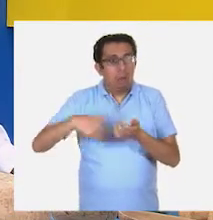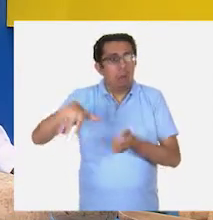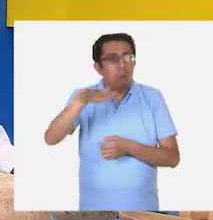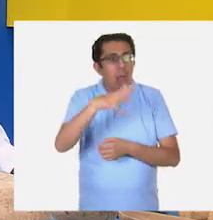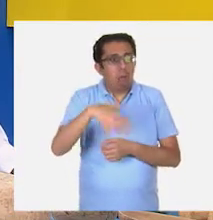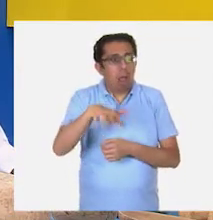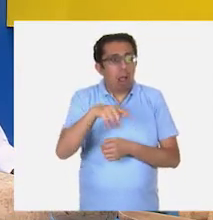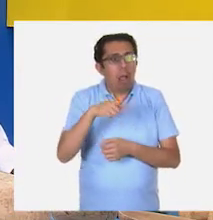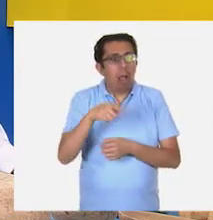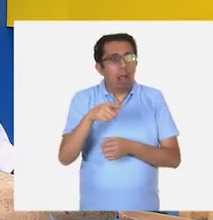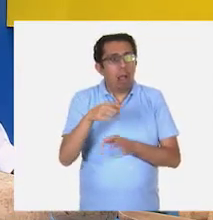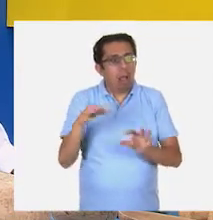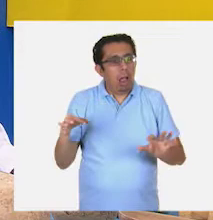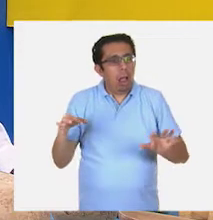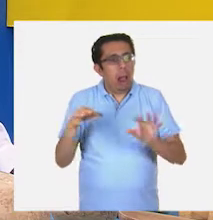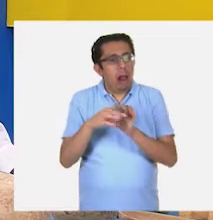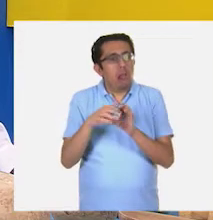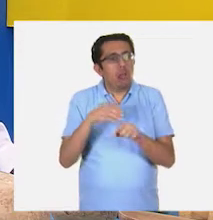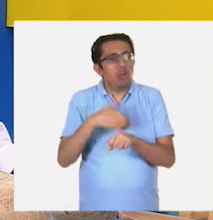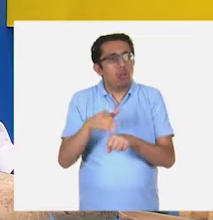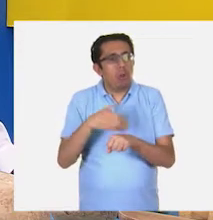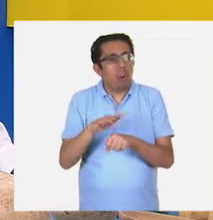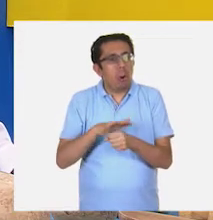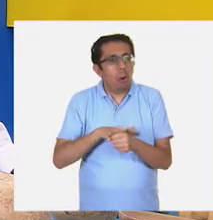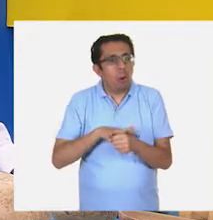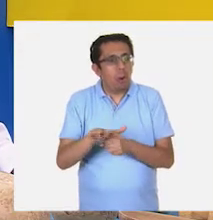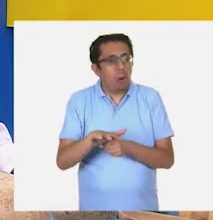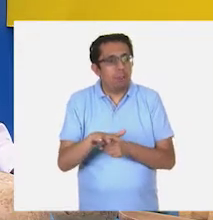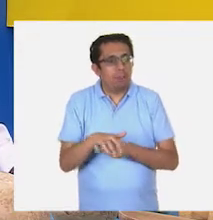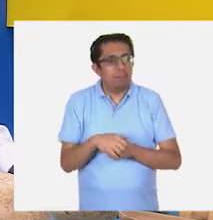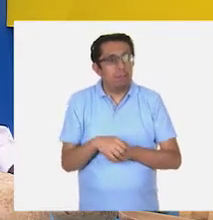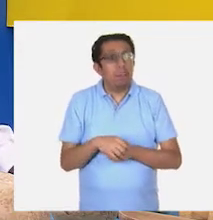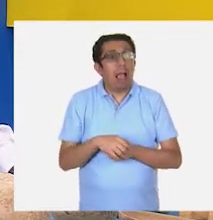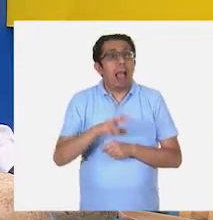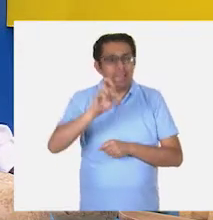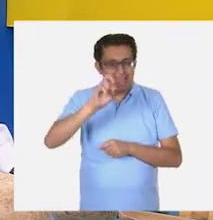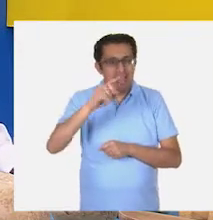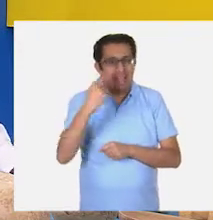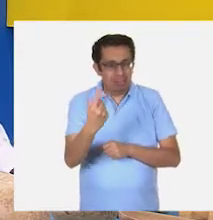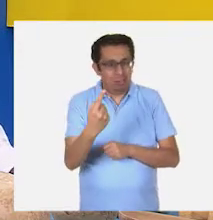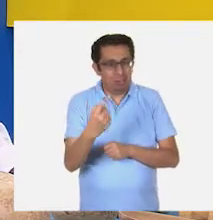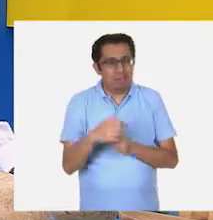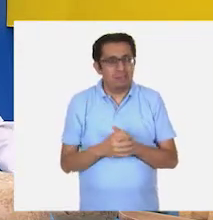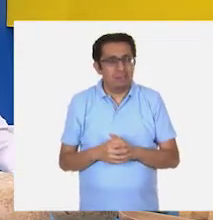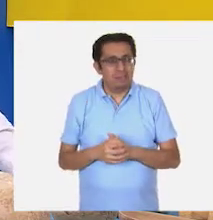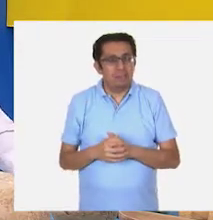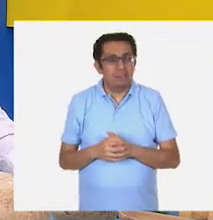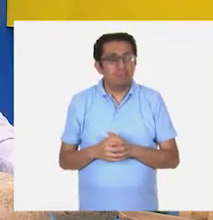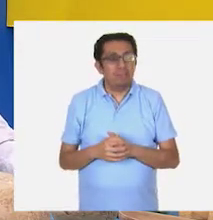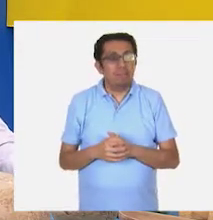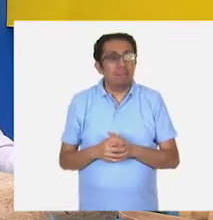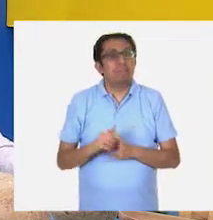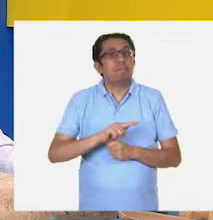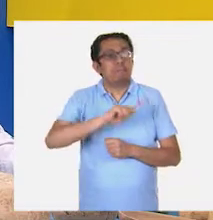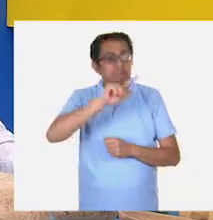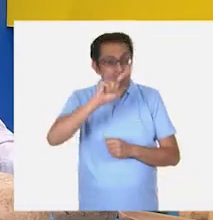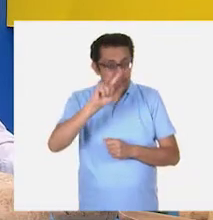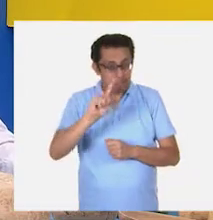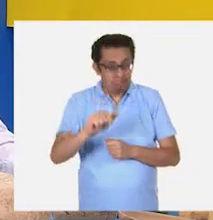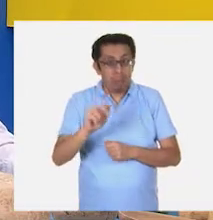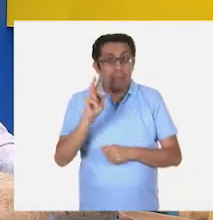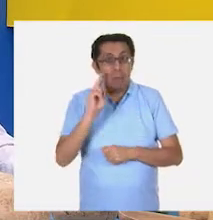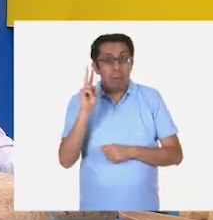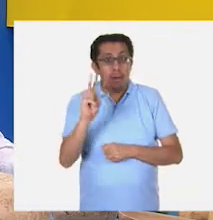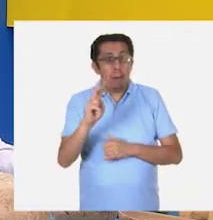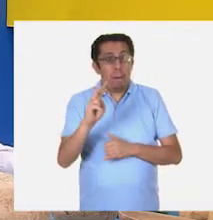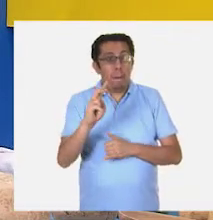busco el número que ocupa el maya, que es el 31. Ahí. Y luego me remito a mi